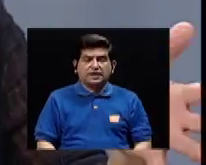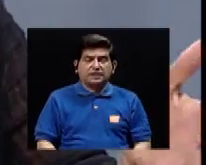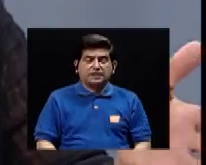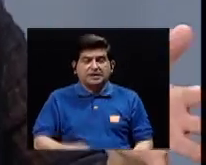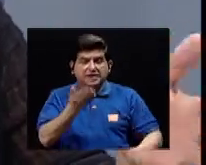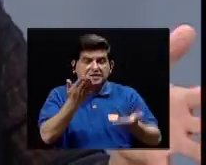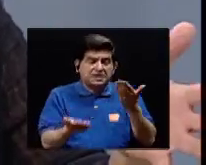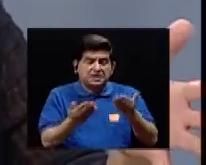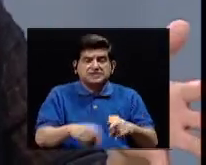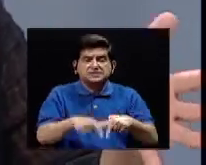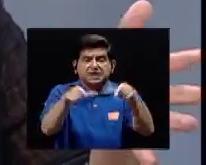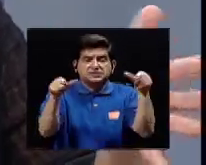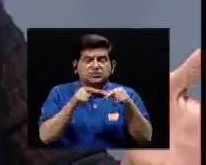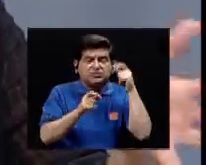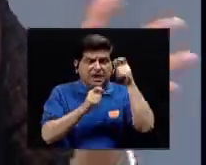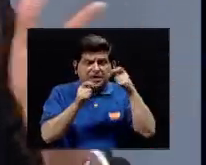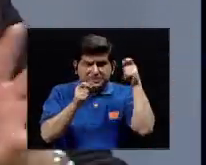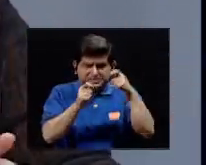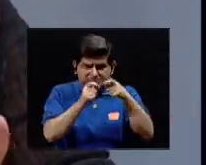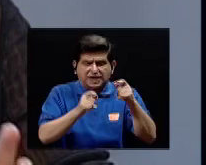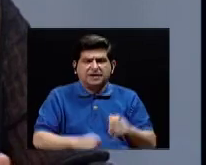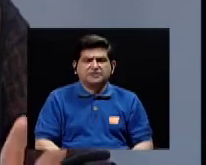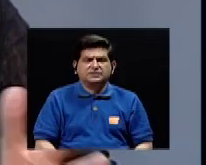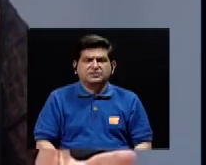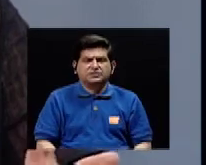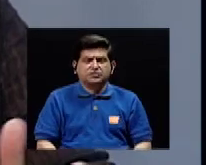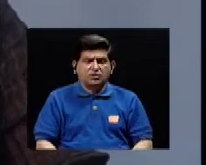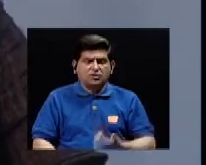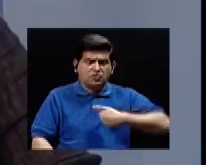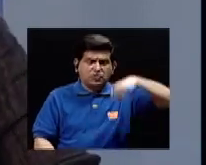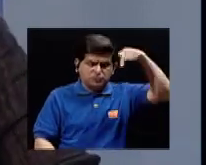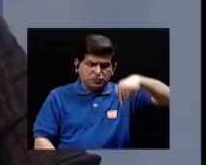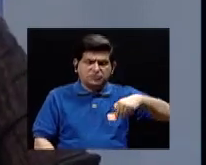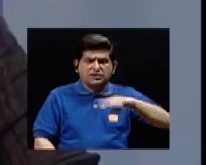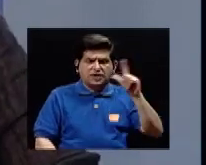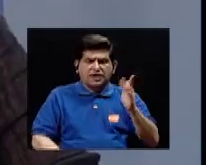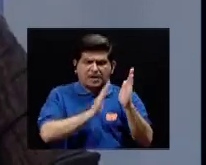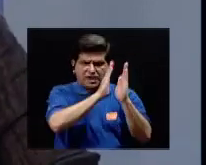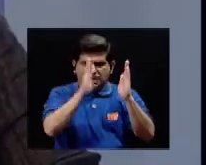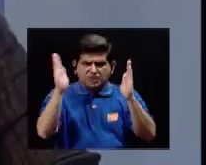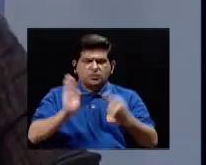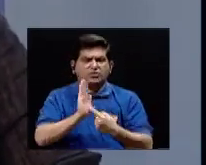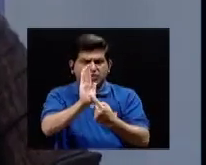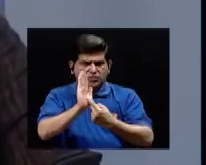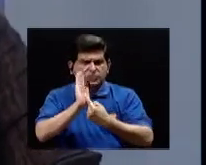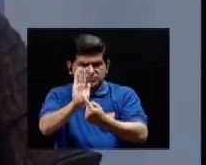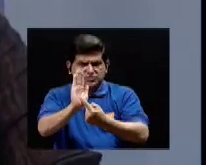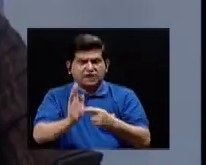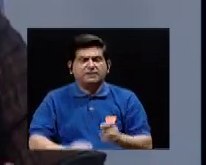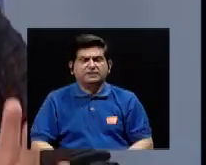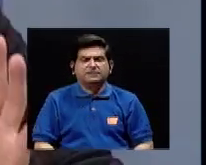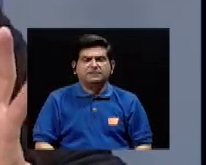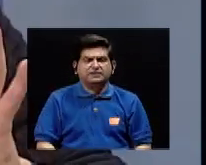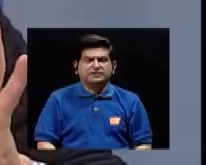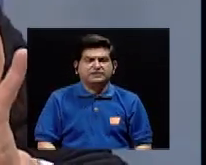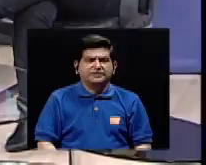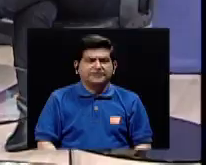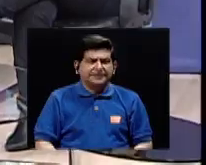estrenos, digamos, como en lugares específicos, como con las emisiones que tuvimos acá en Lunes de Cinemateca,